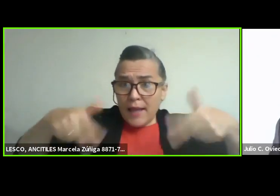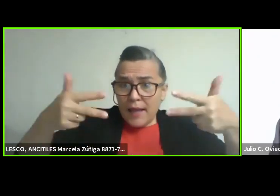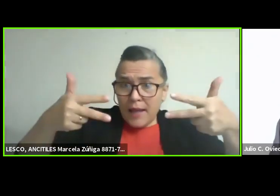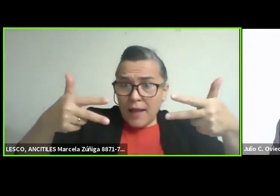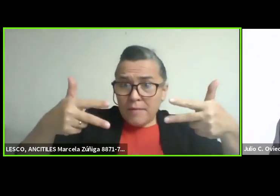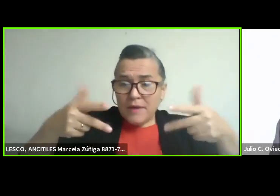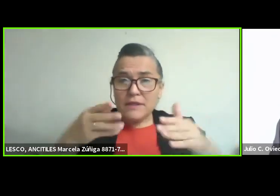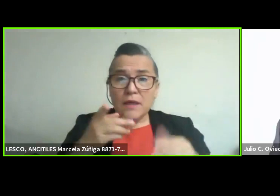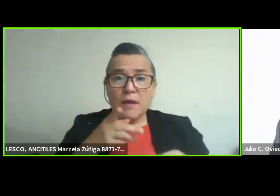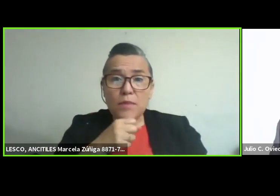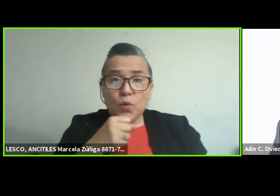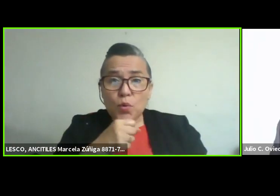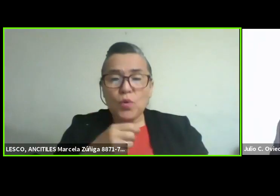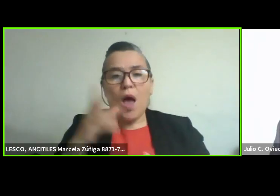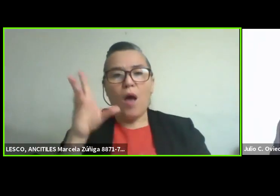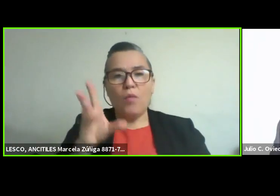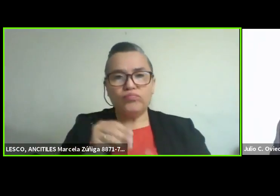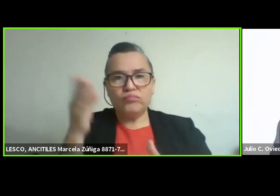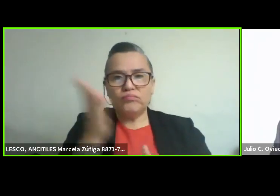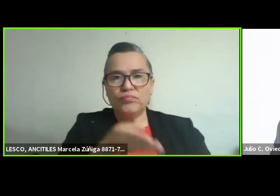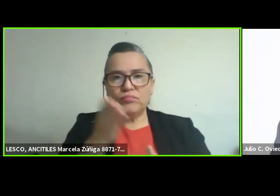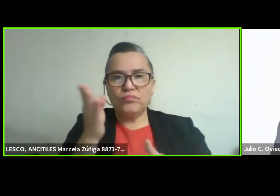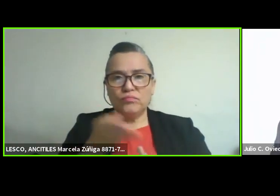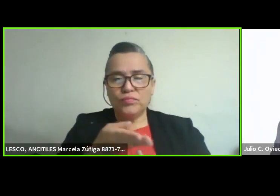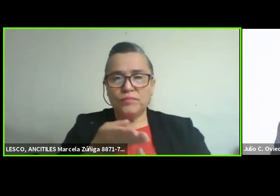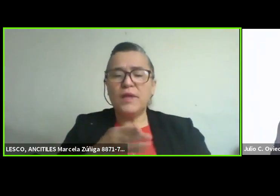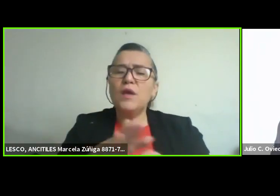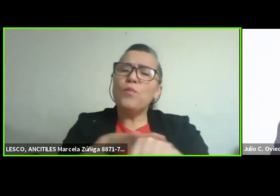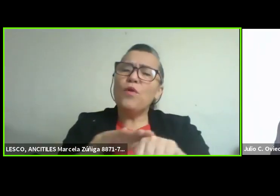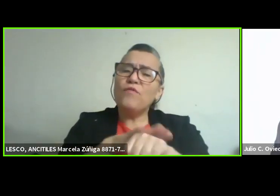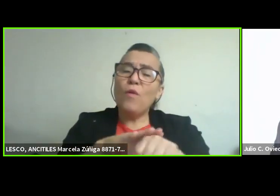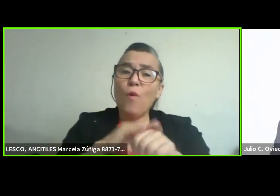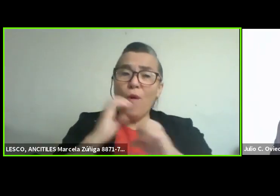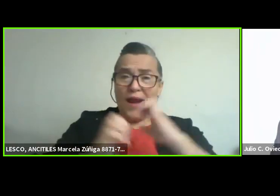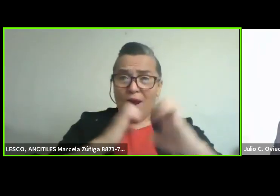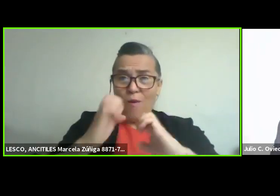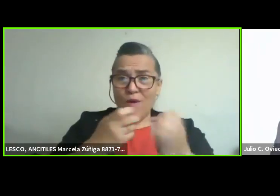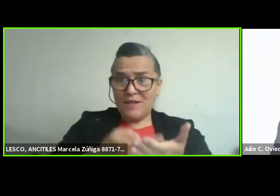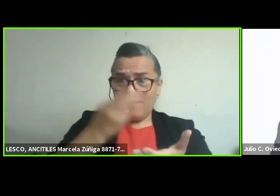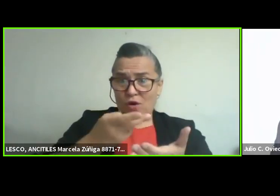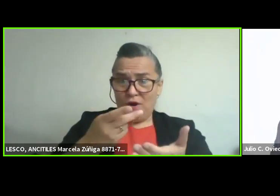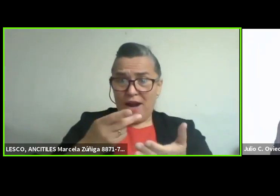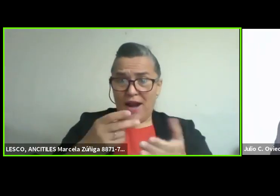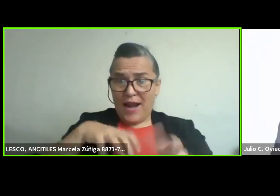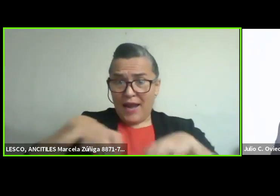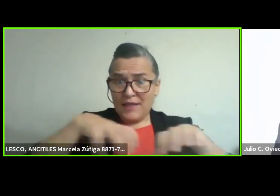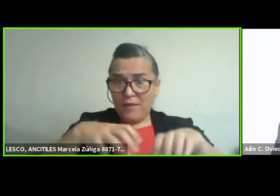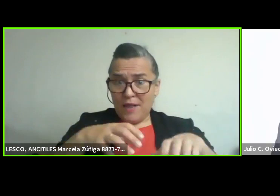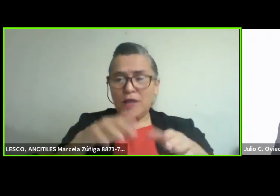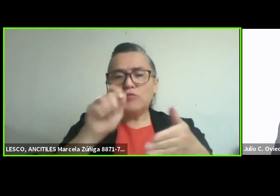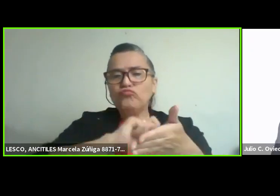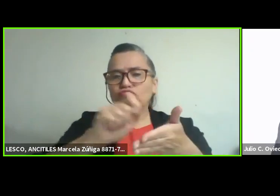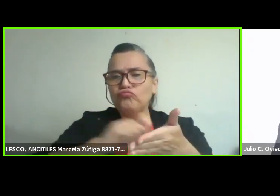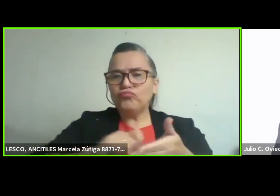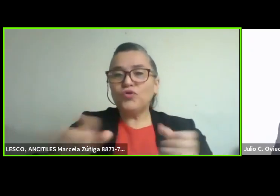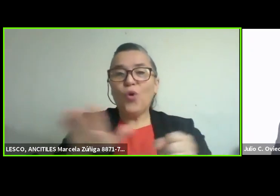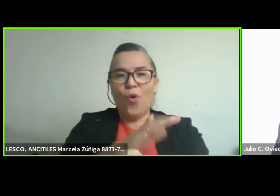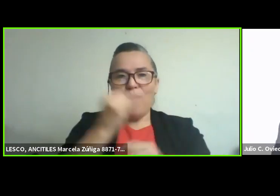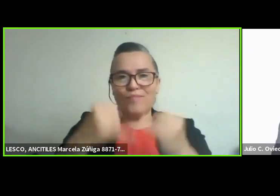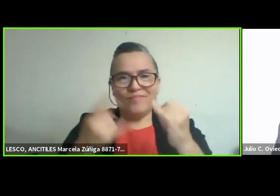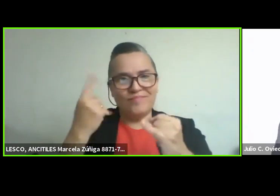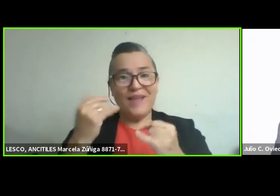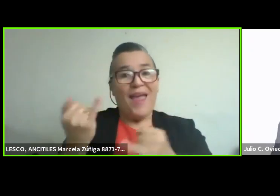también os queremos pedir el favor de que completa nuestra valoración de la actividad que colocaremos en el chat antes de fin de pensar